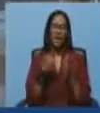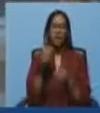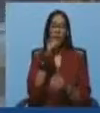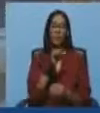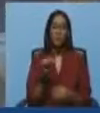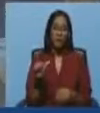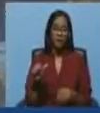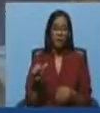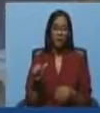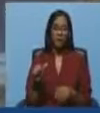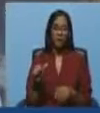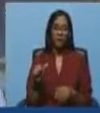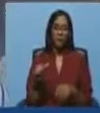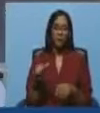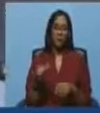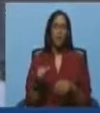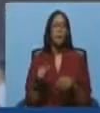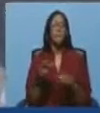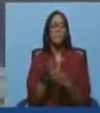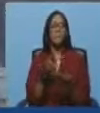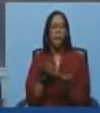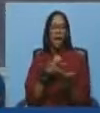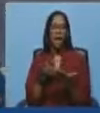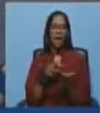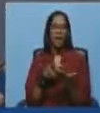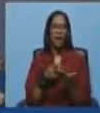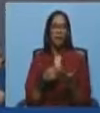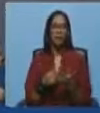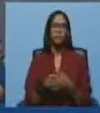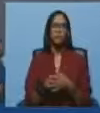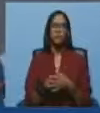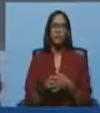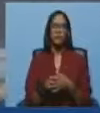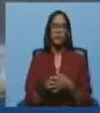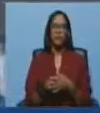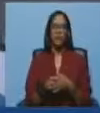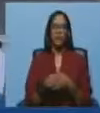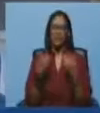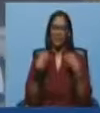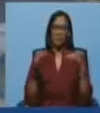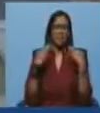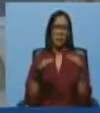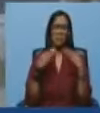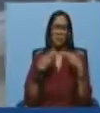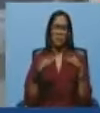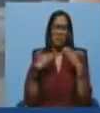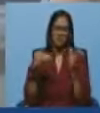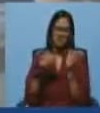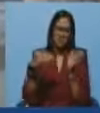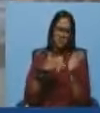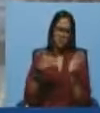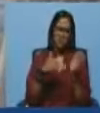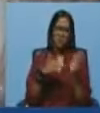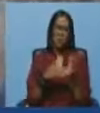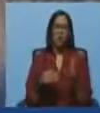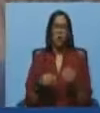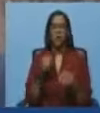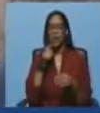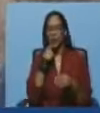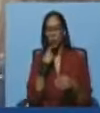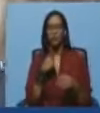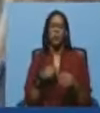semana. Páginas extraordinarias de medición de ciberataques en el mundo, una rusa,